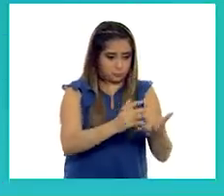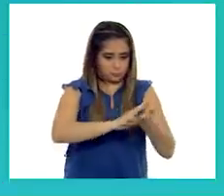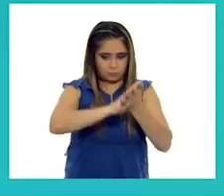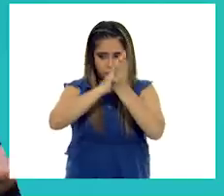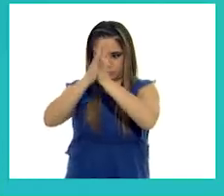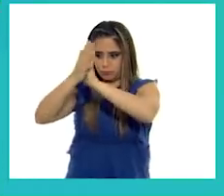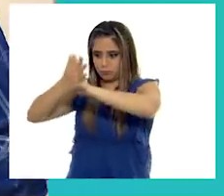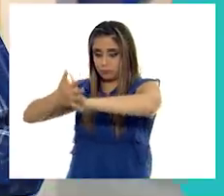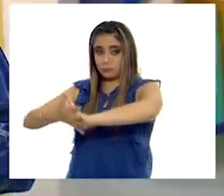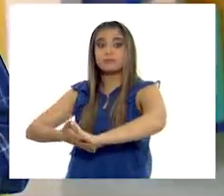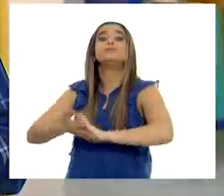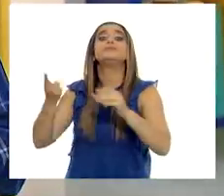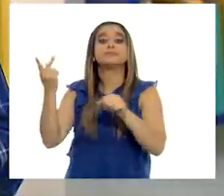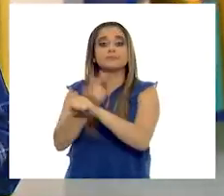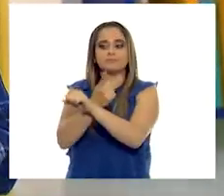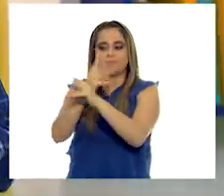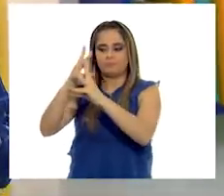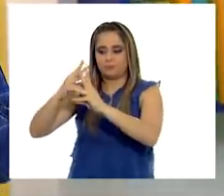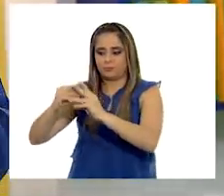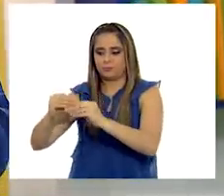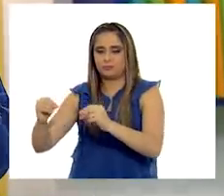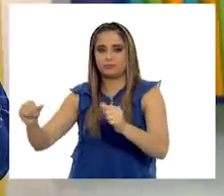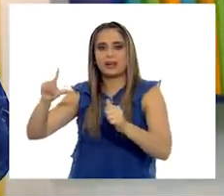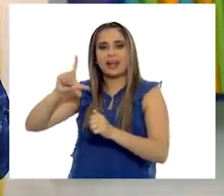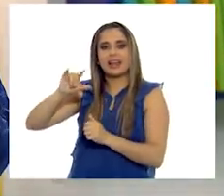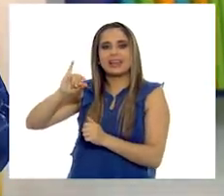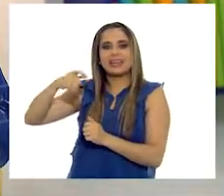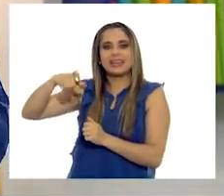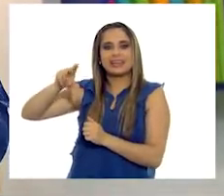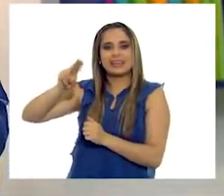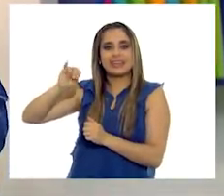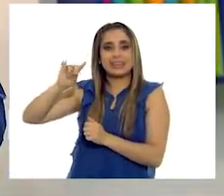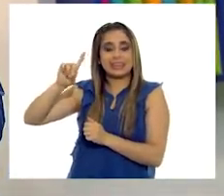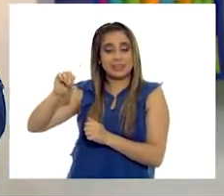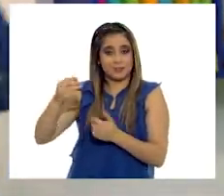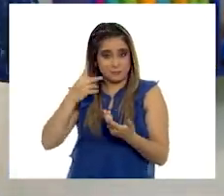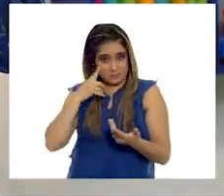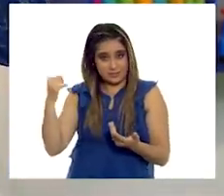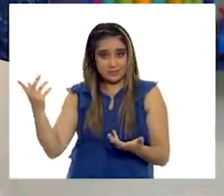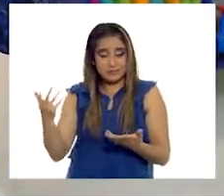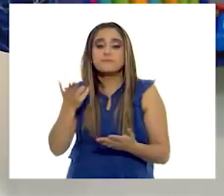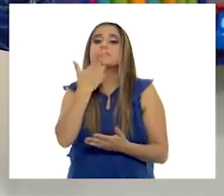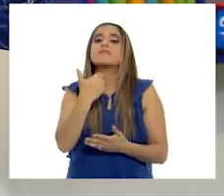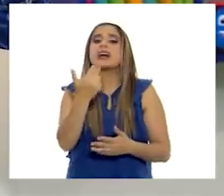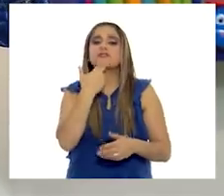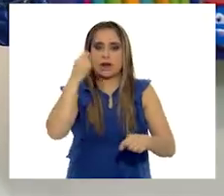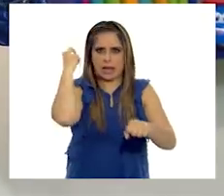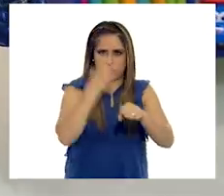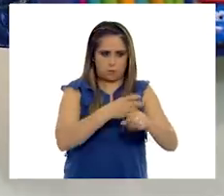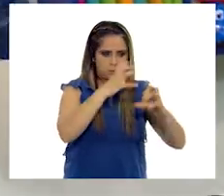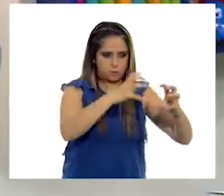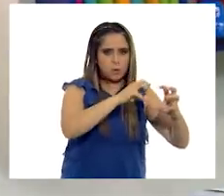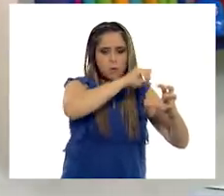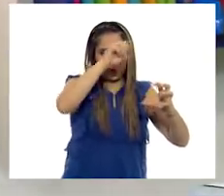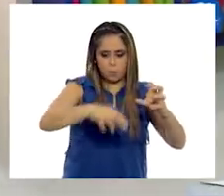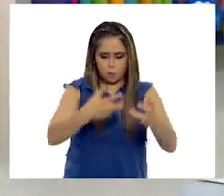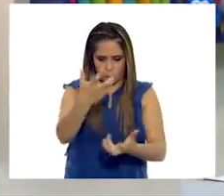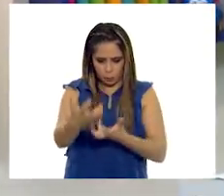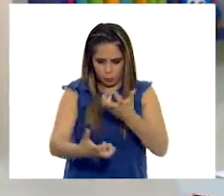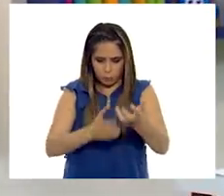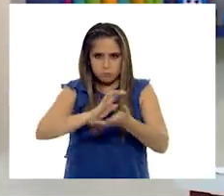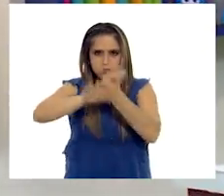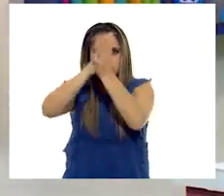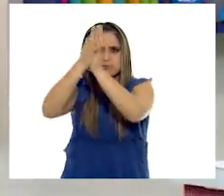sólidos a ser líquidos. ¡Wow! Si te fijas, el azúcar queda hasta como caramelo. Y cuando son granitos, pasa a ser